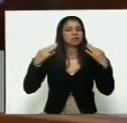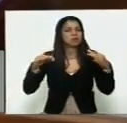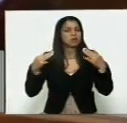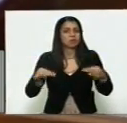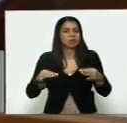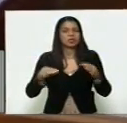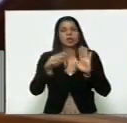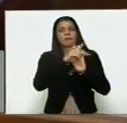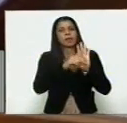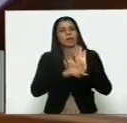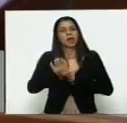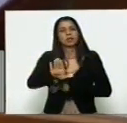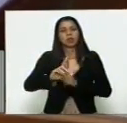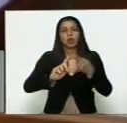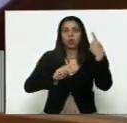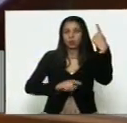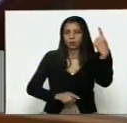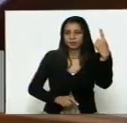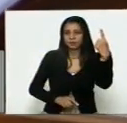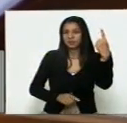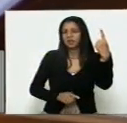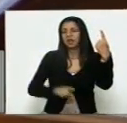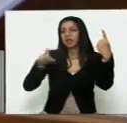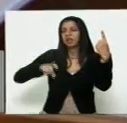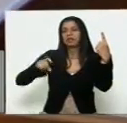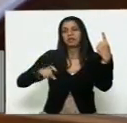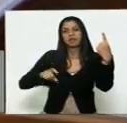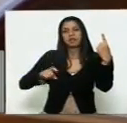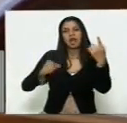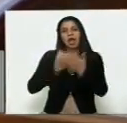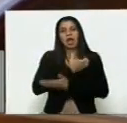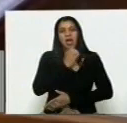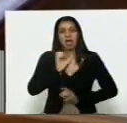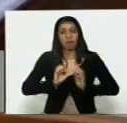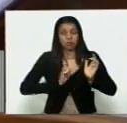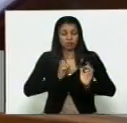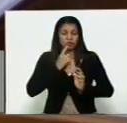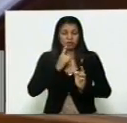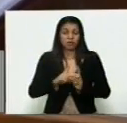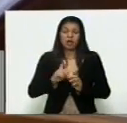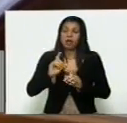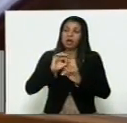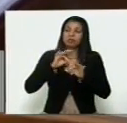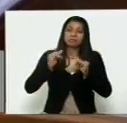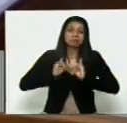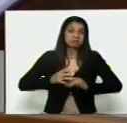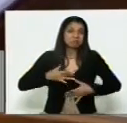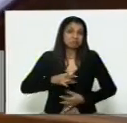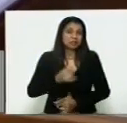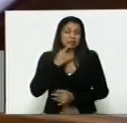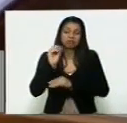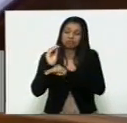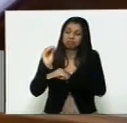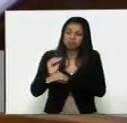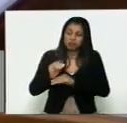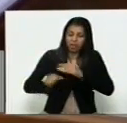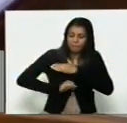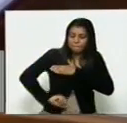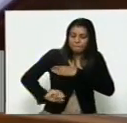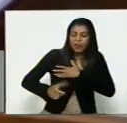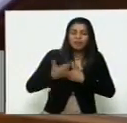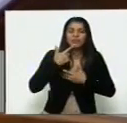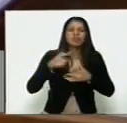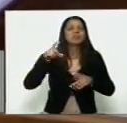son los siguientes. 1. Necesidades emocionales e intereses protegidos. El parto y nacimiento humanizado se basa